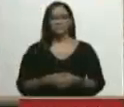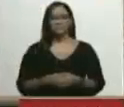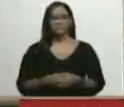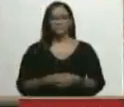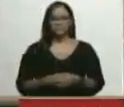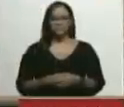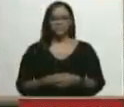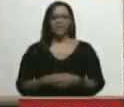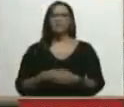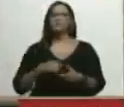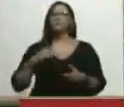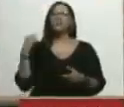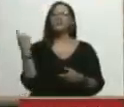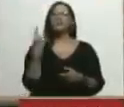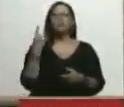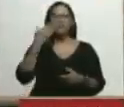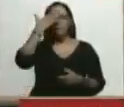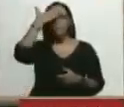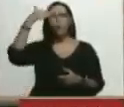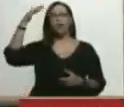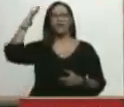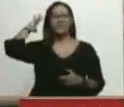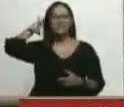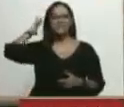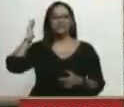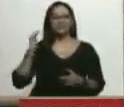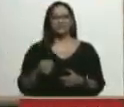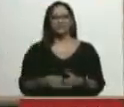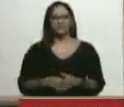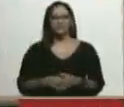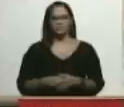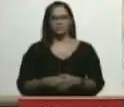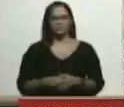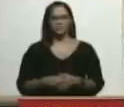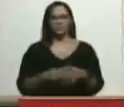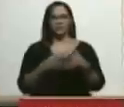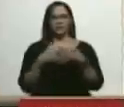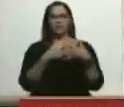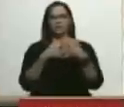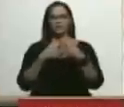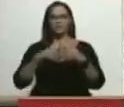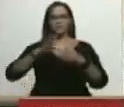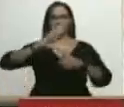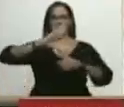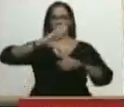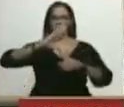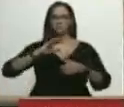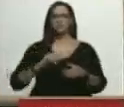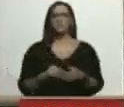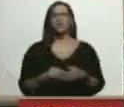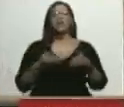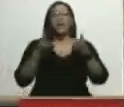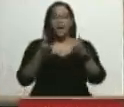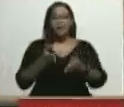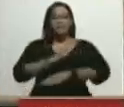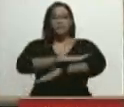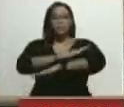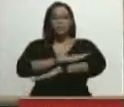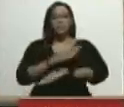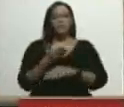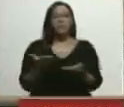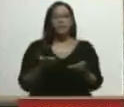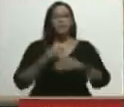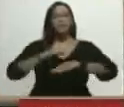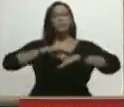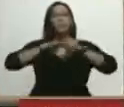es una soberana hipocresía del imperialismo norteamericano así actúan ellos en el mundo